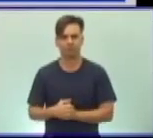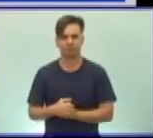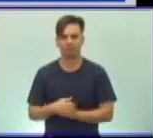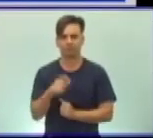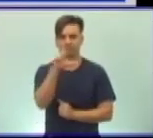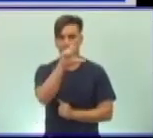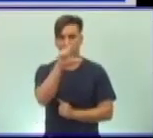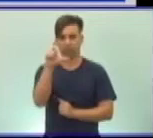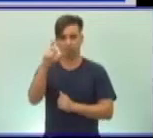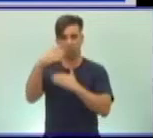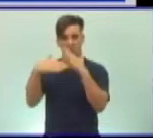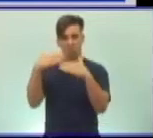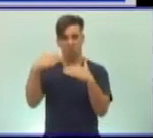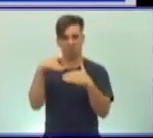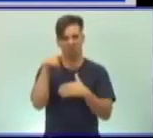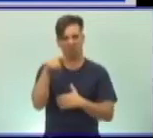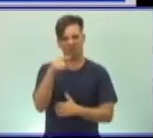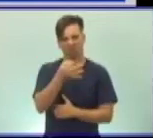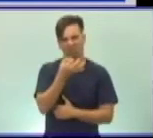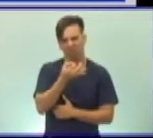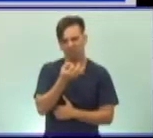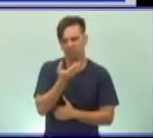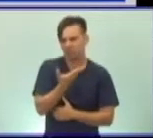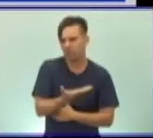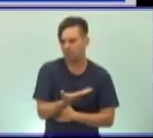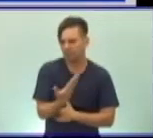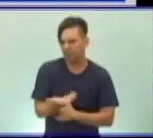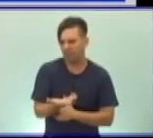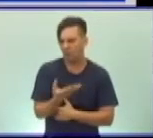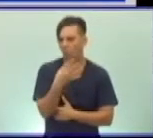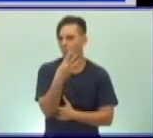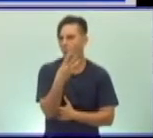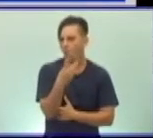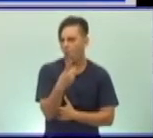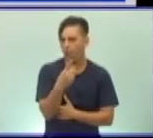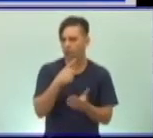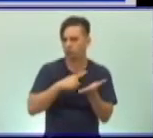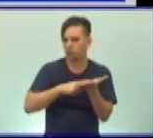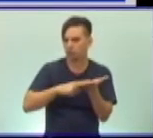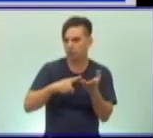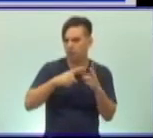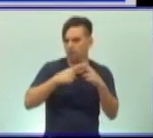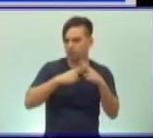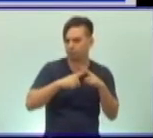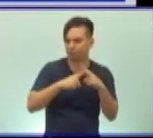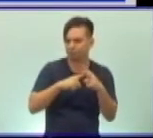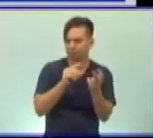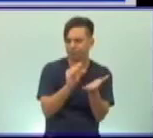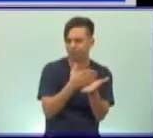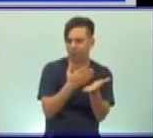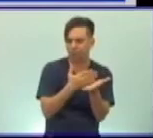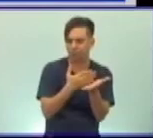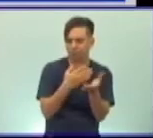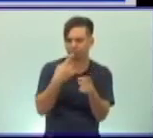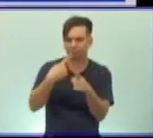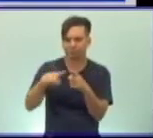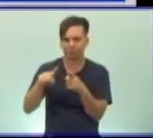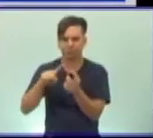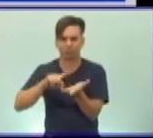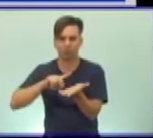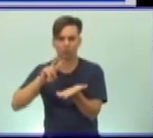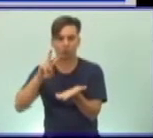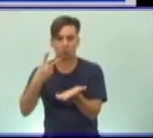piden? ¿Qué cantidad de libros restauraron cada semana? No son las mismas semanas,